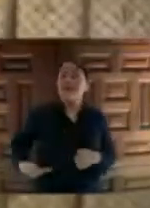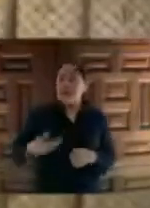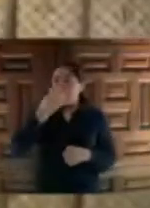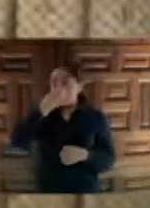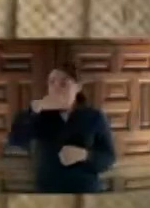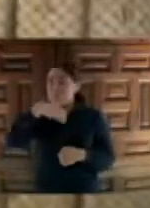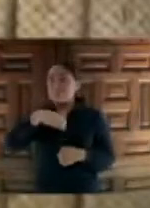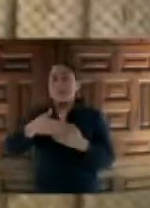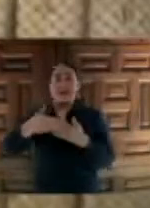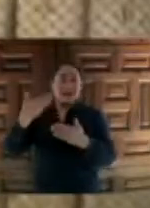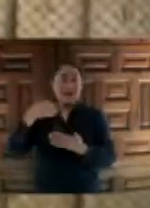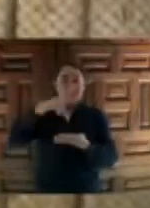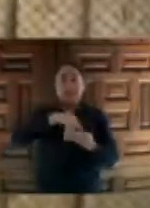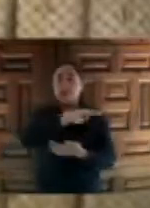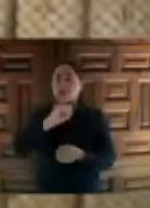Cárdenas en